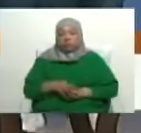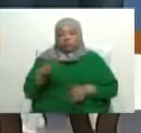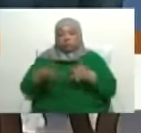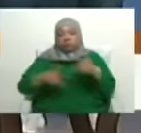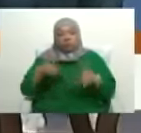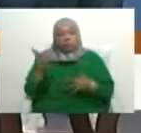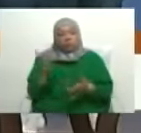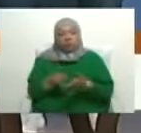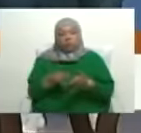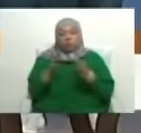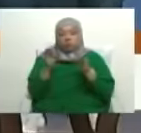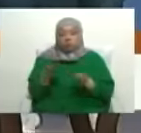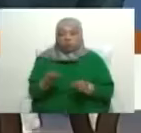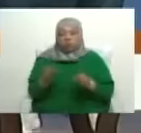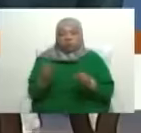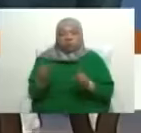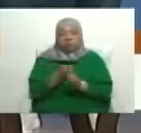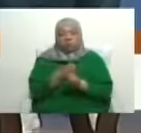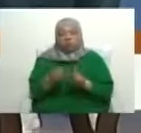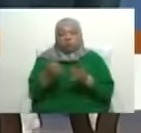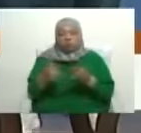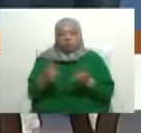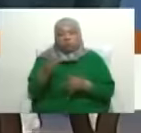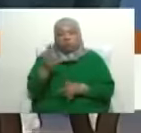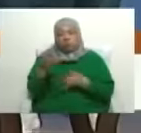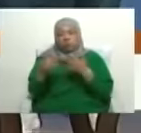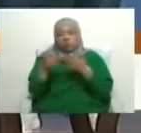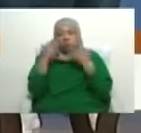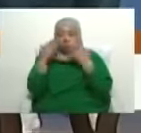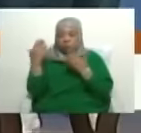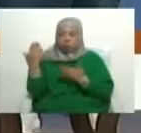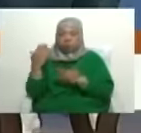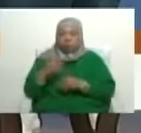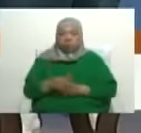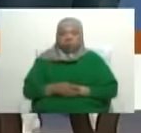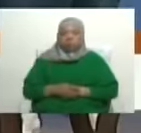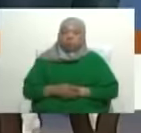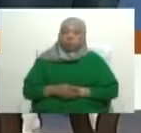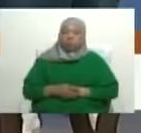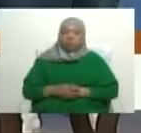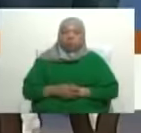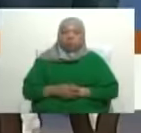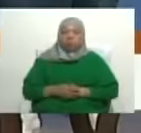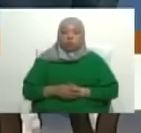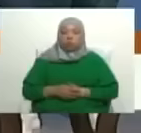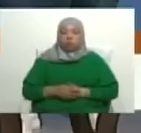Evidencia, no vas a poner esa basura de Cárdenas Camacho, no. Gracias.